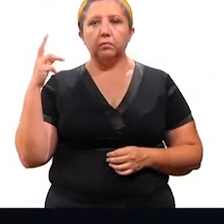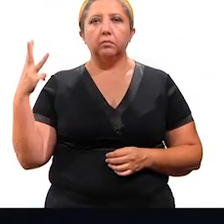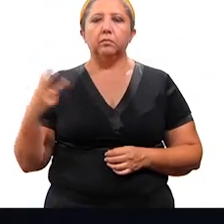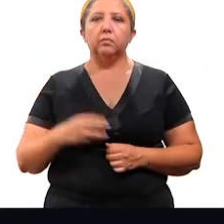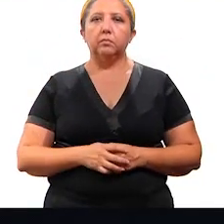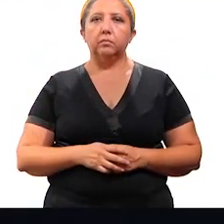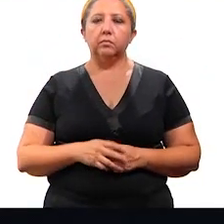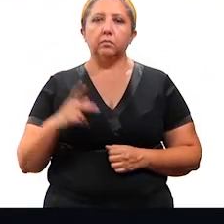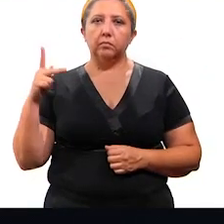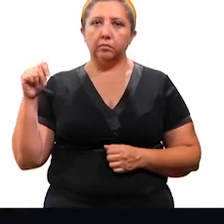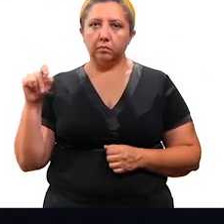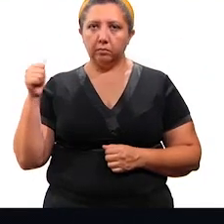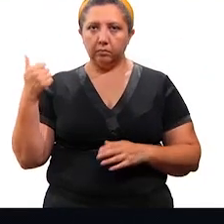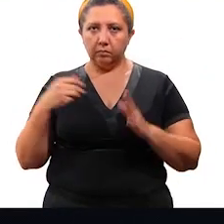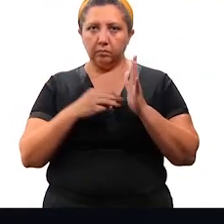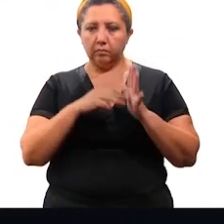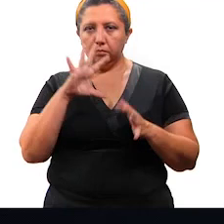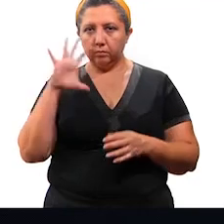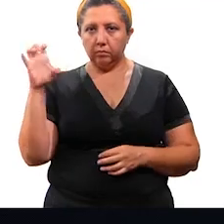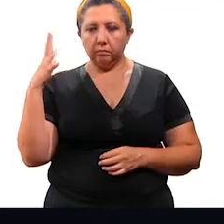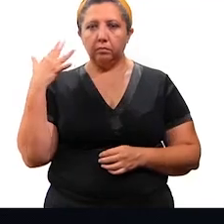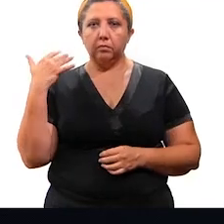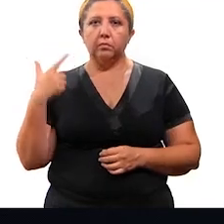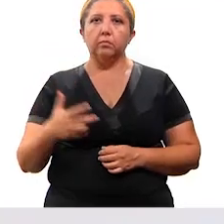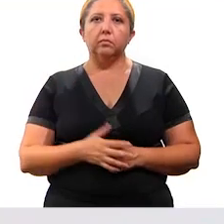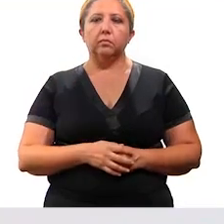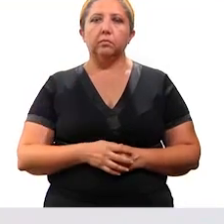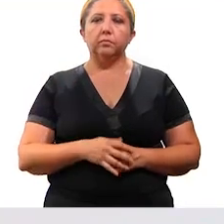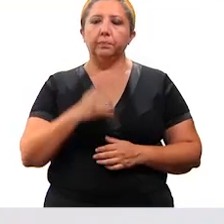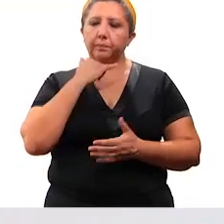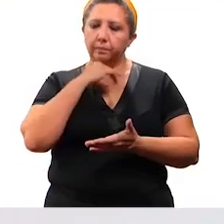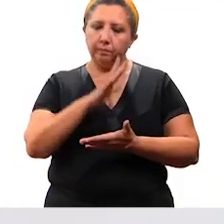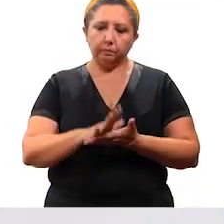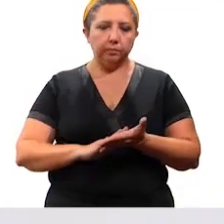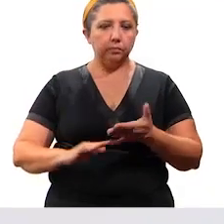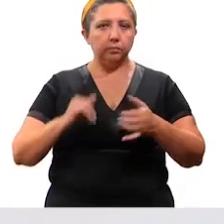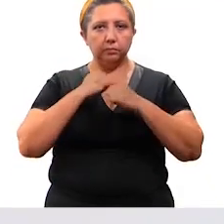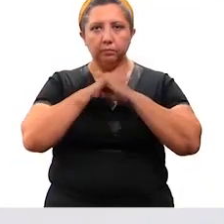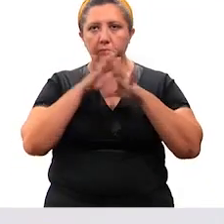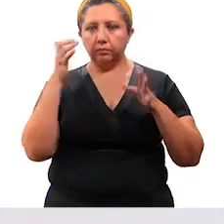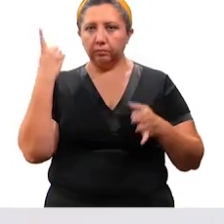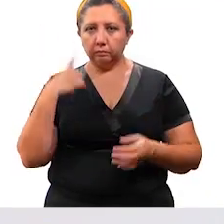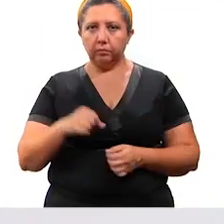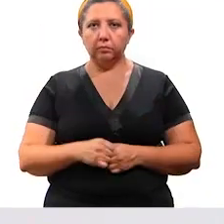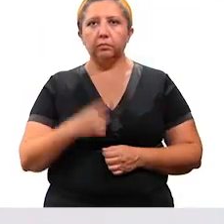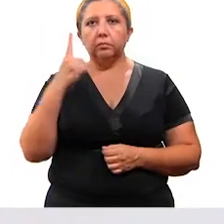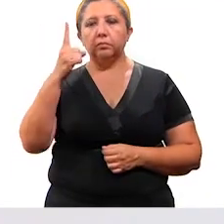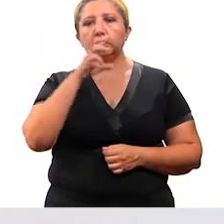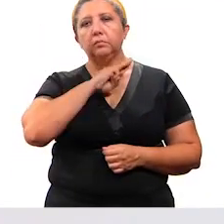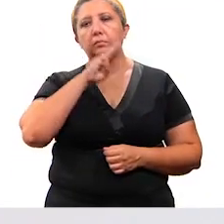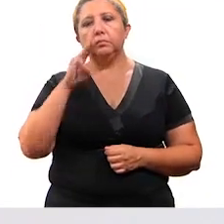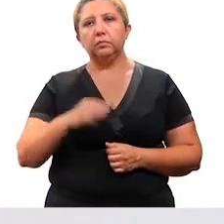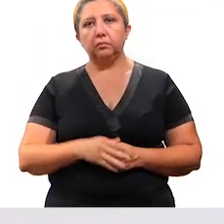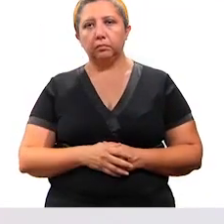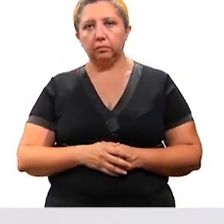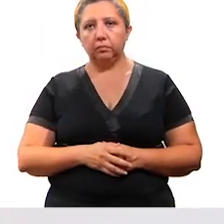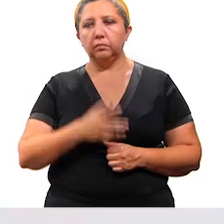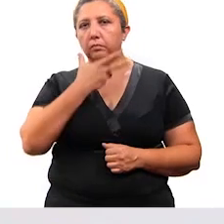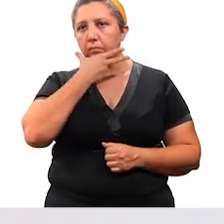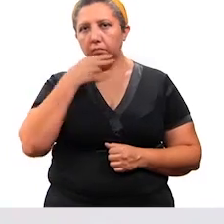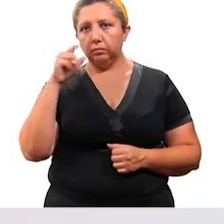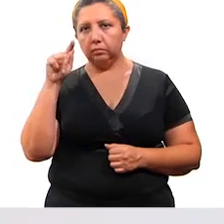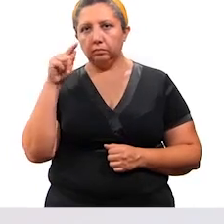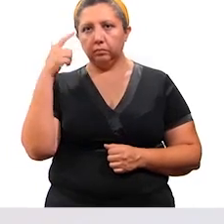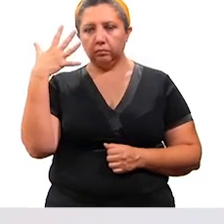7.343 y en la zona poniente 11.557. Lamentablemente en este parte médico informamos de un fallecimiento. Es un